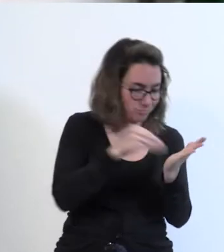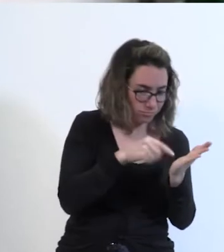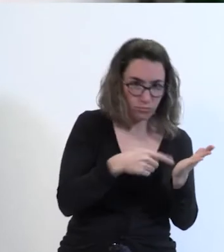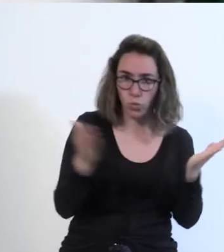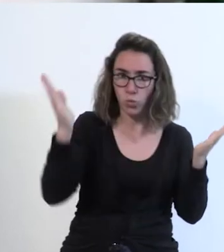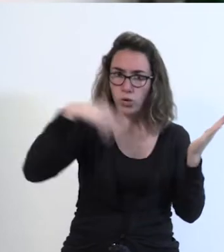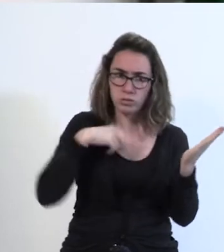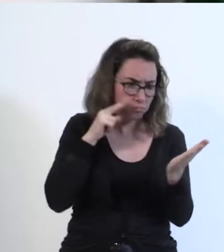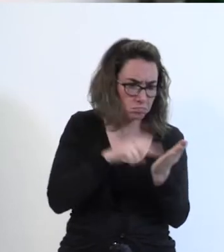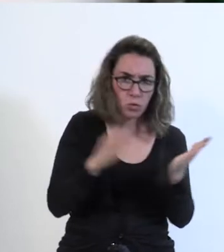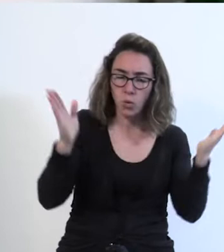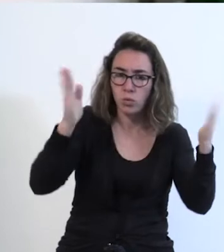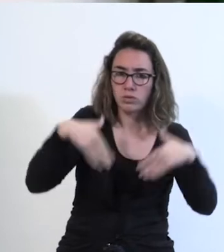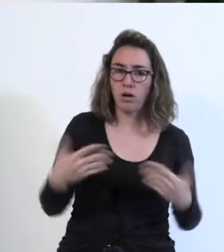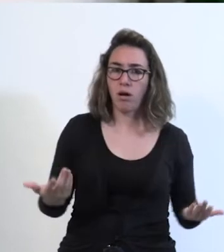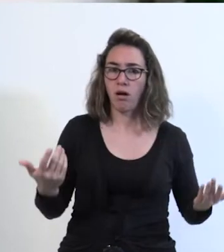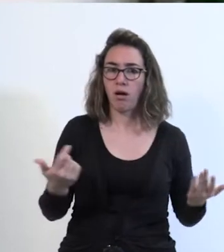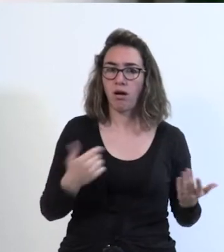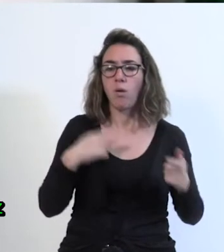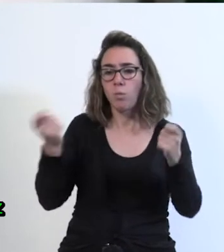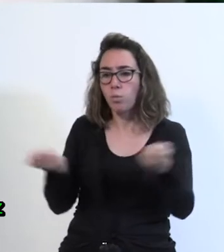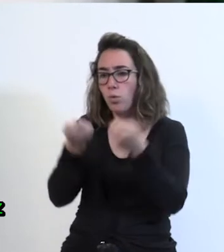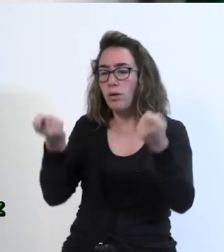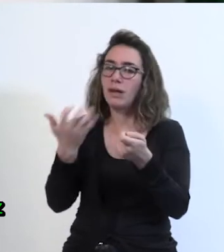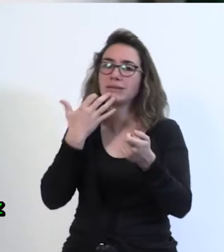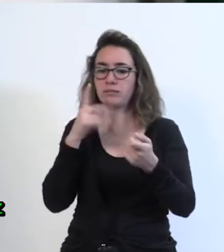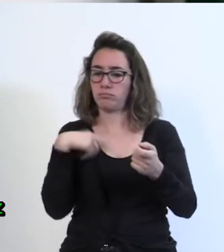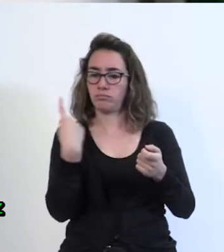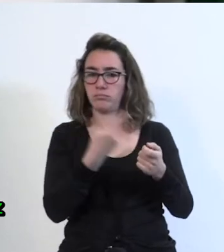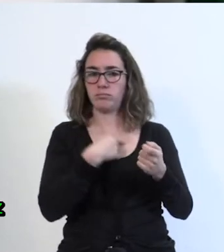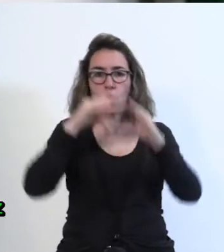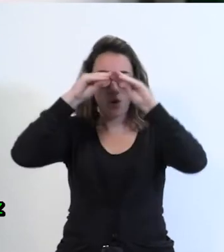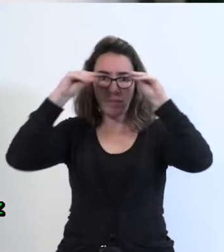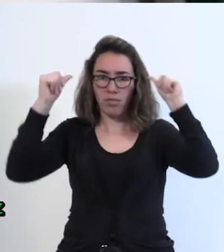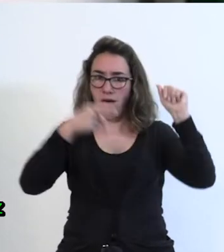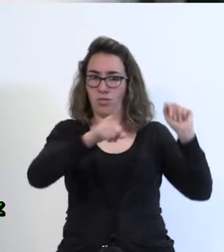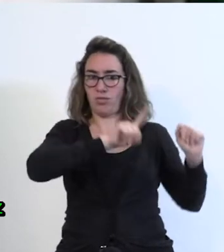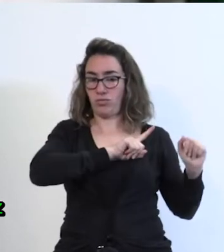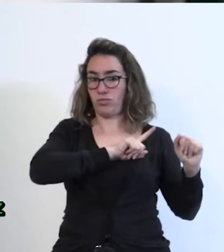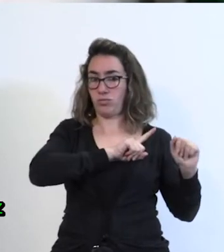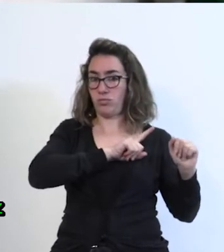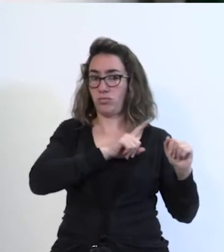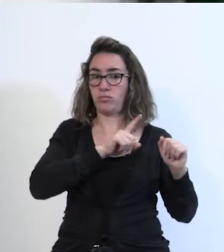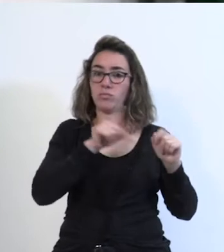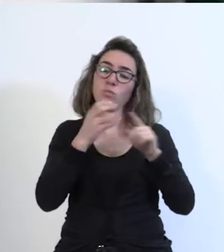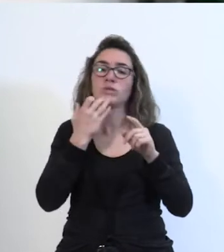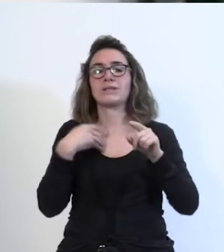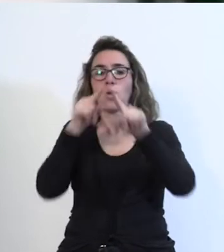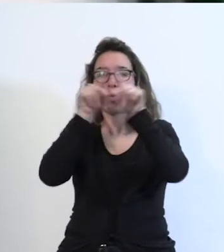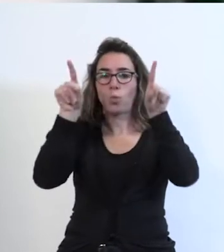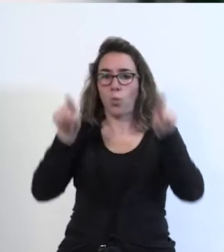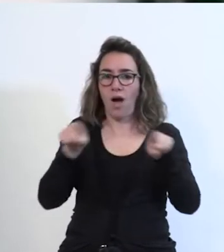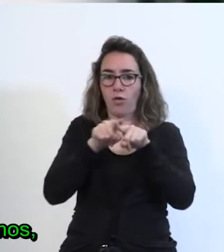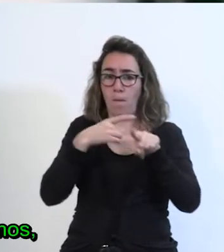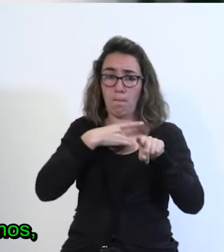estábamos. Lo que publicamos fue un cuadro en blanco, mujeres en los acuerdos de paz del FMLN y el gobierno, un